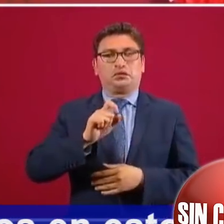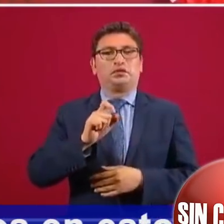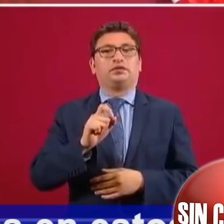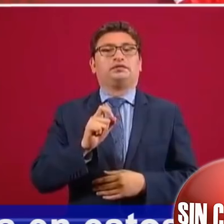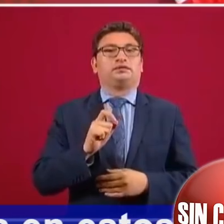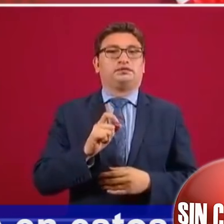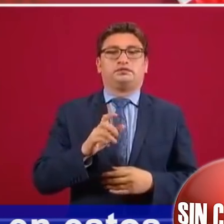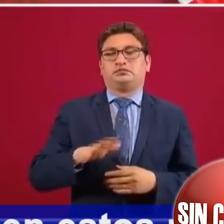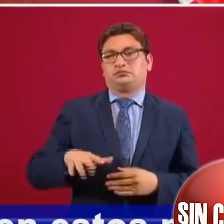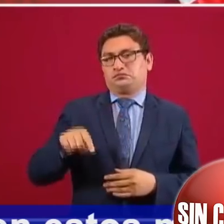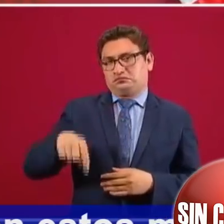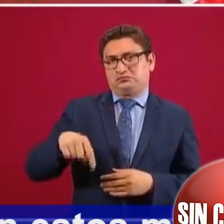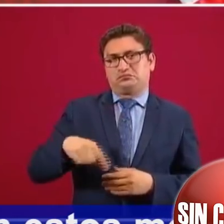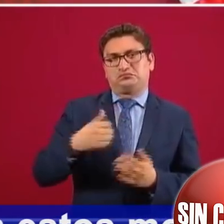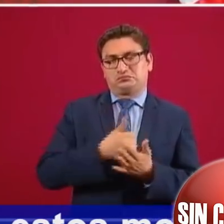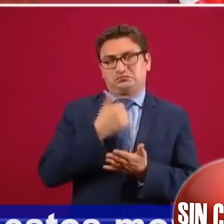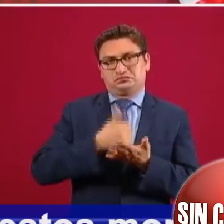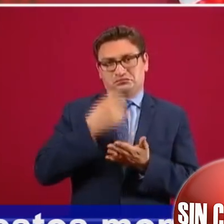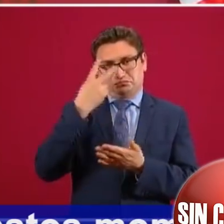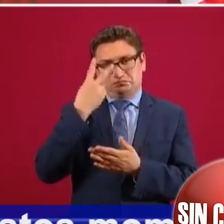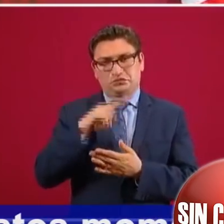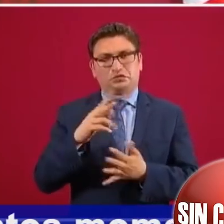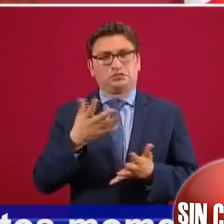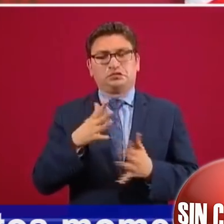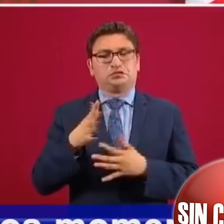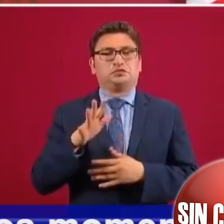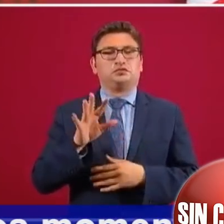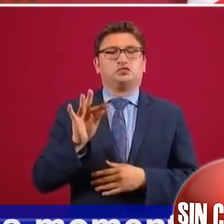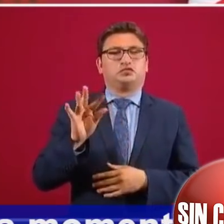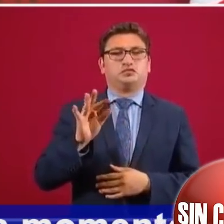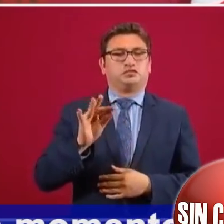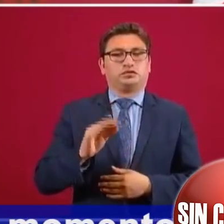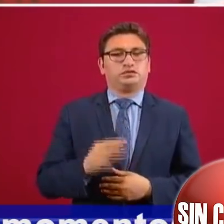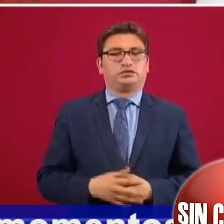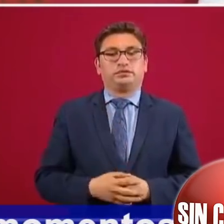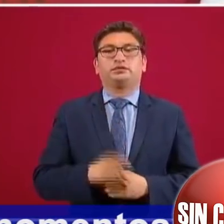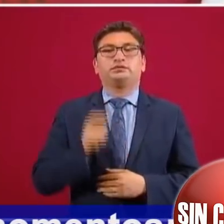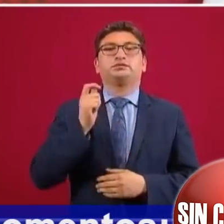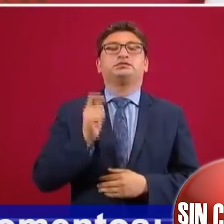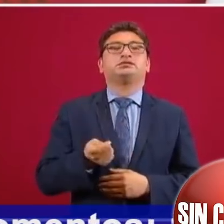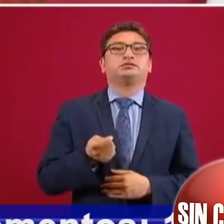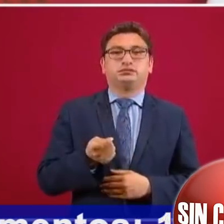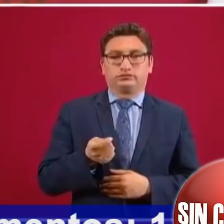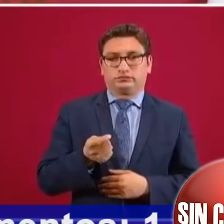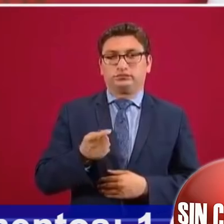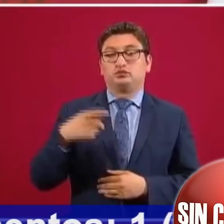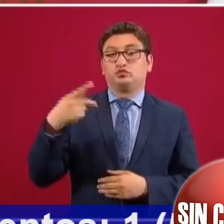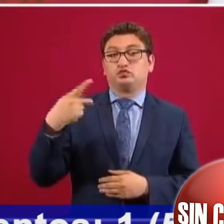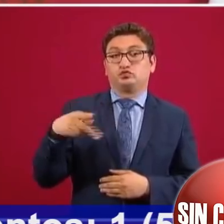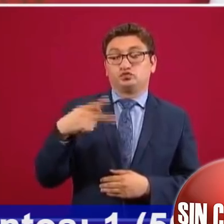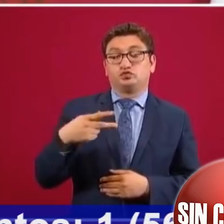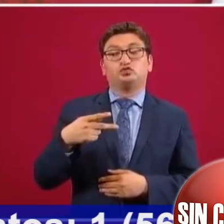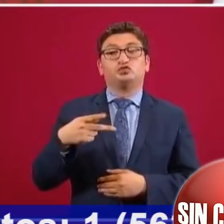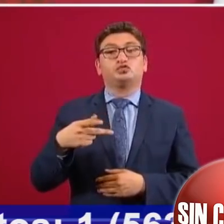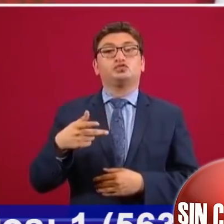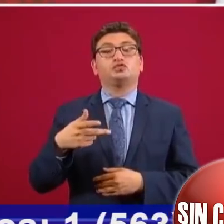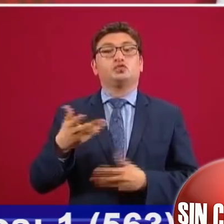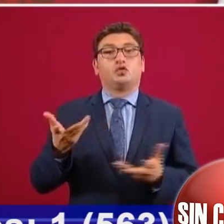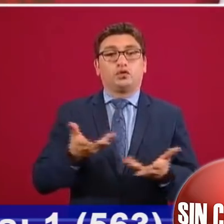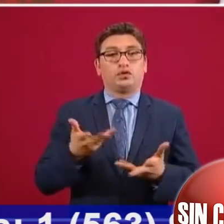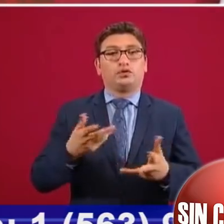Aquí en la Ciudad de México debe ser como el 40%, son ingresos propios.